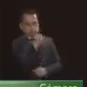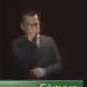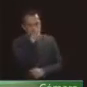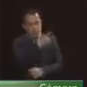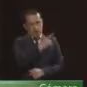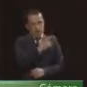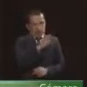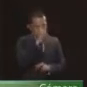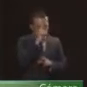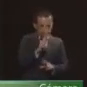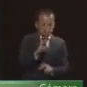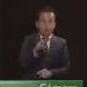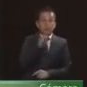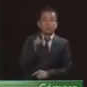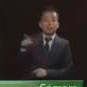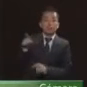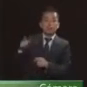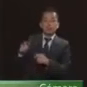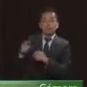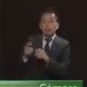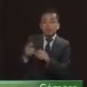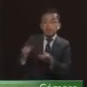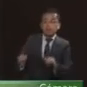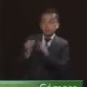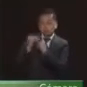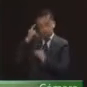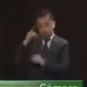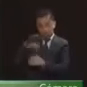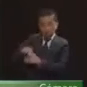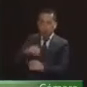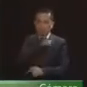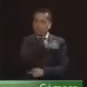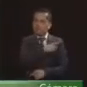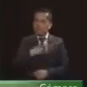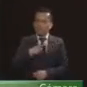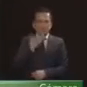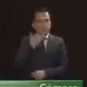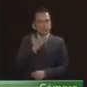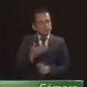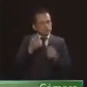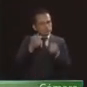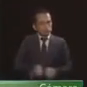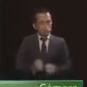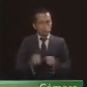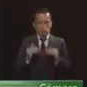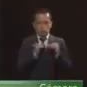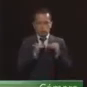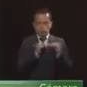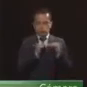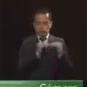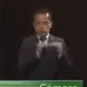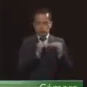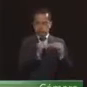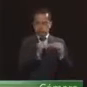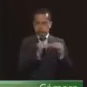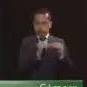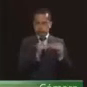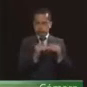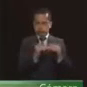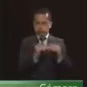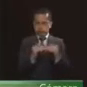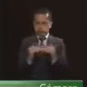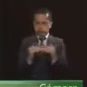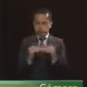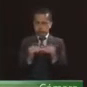electoral, garantice la certeza, la legalidad, la independencia, la imparcialidad, la máxima publicidad